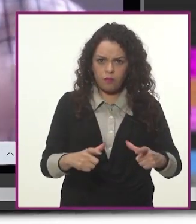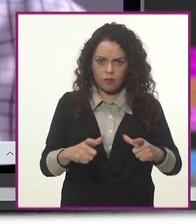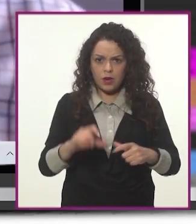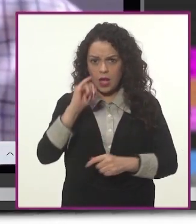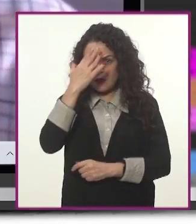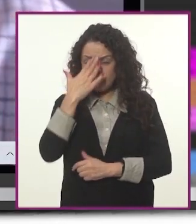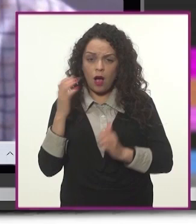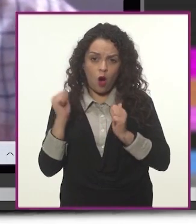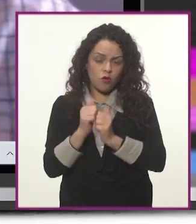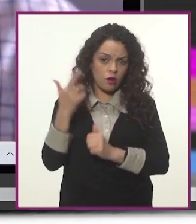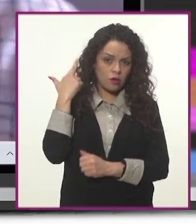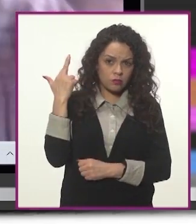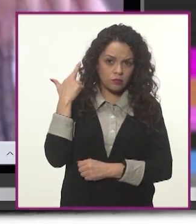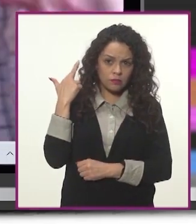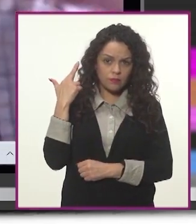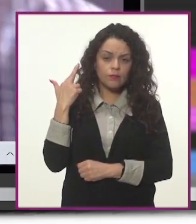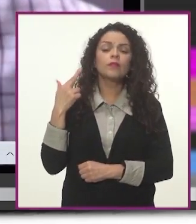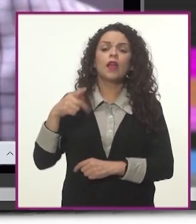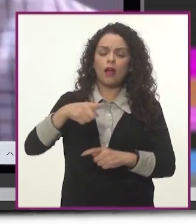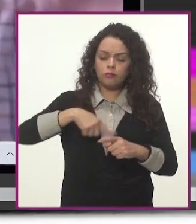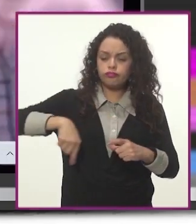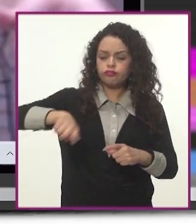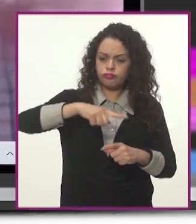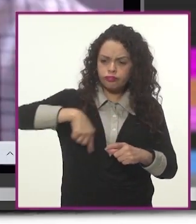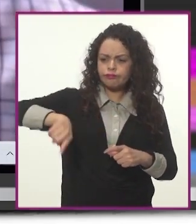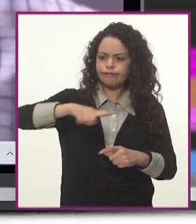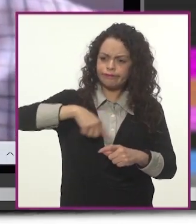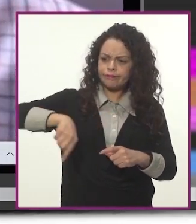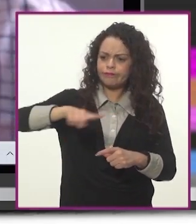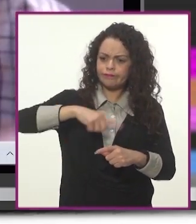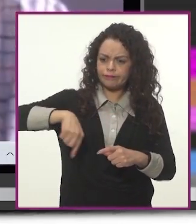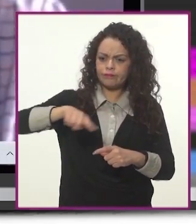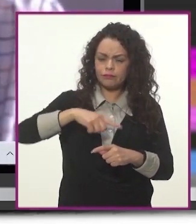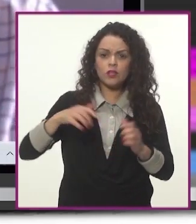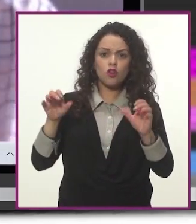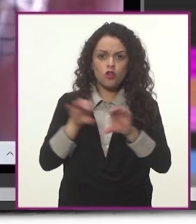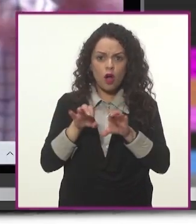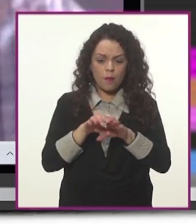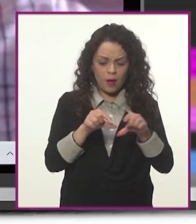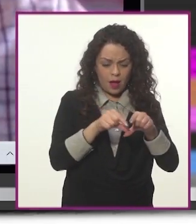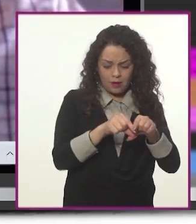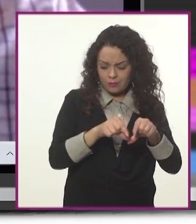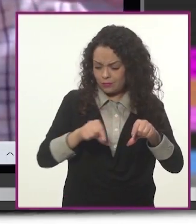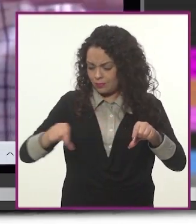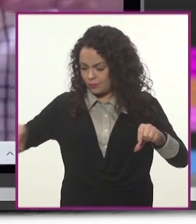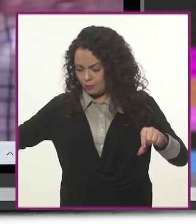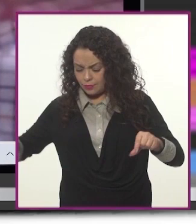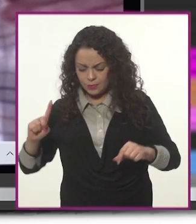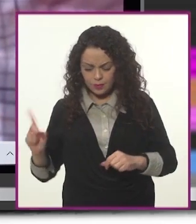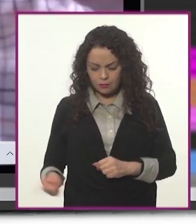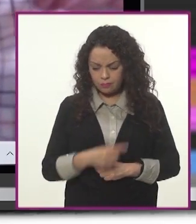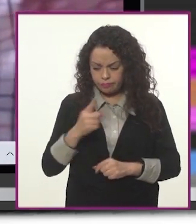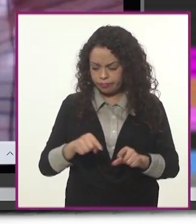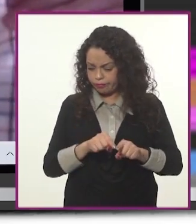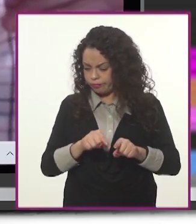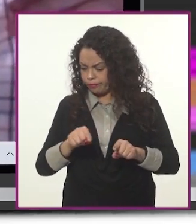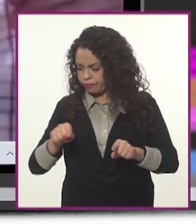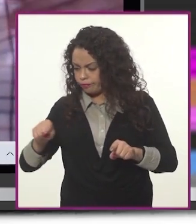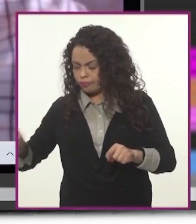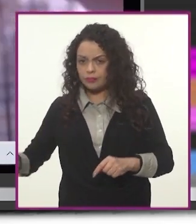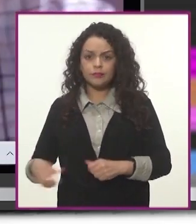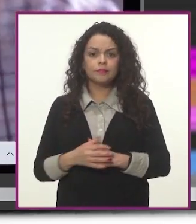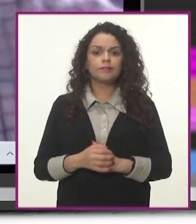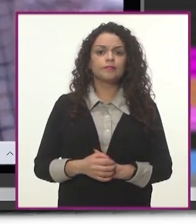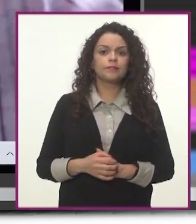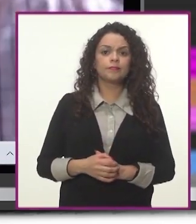sonido y discurrían, ¿no? De manera horizontal. Si tú eso lo ves desde el techo, en un top shot o